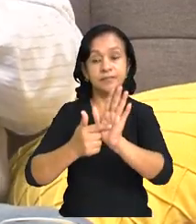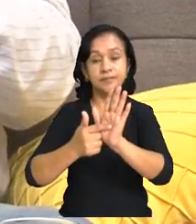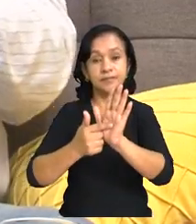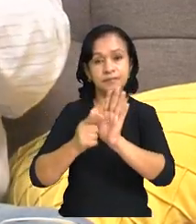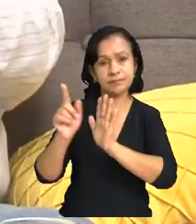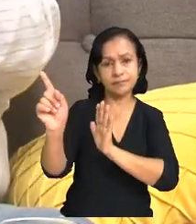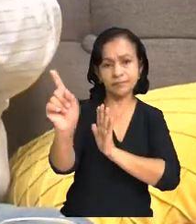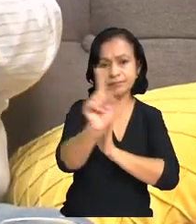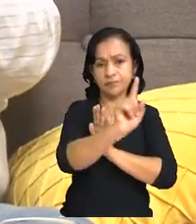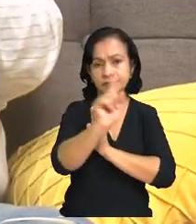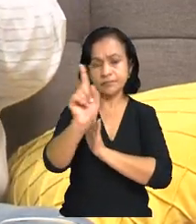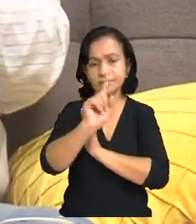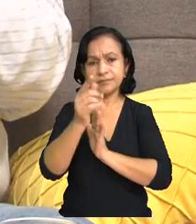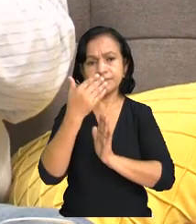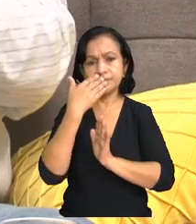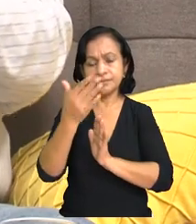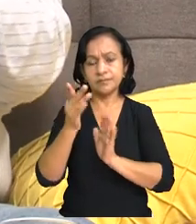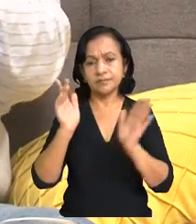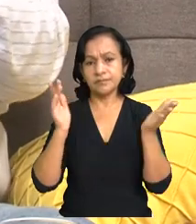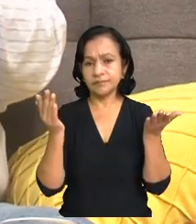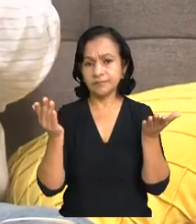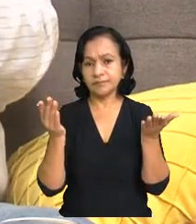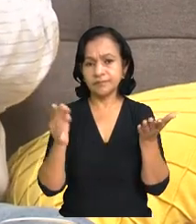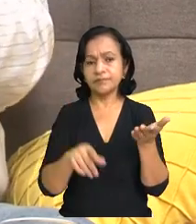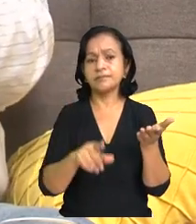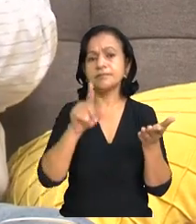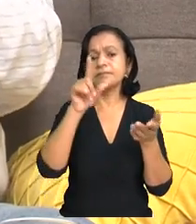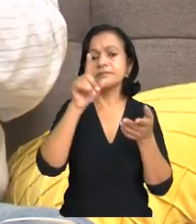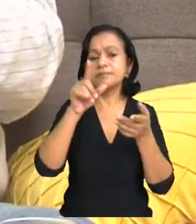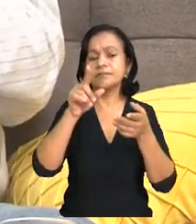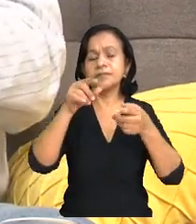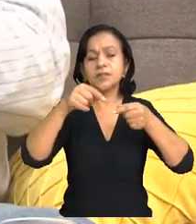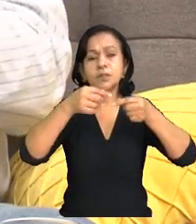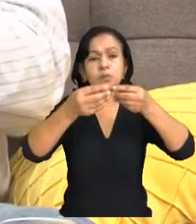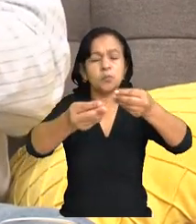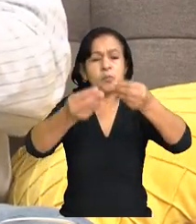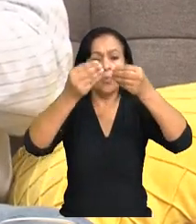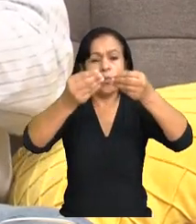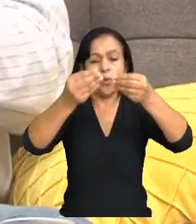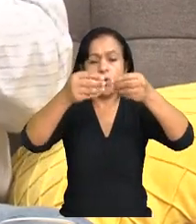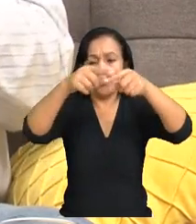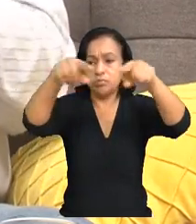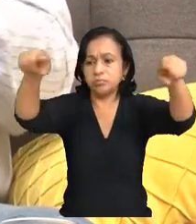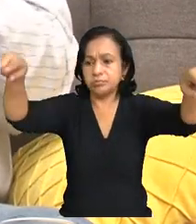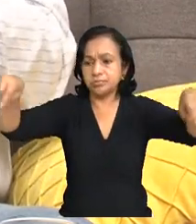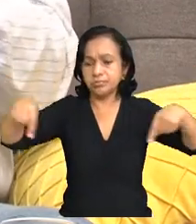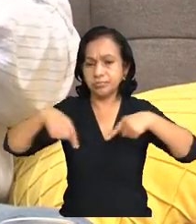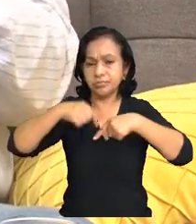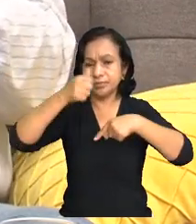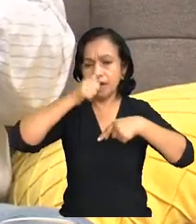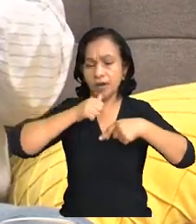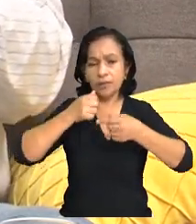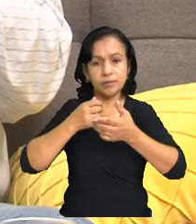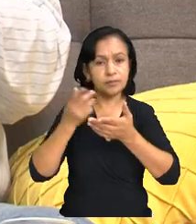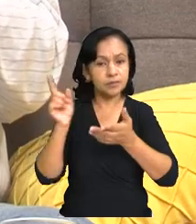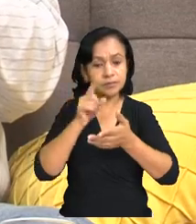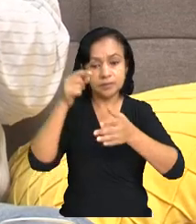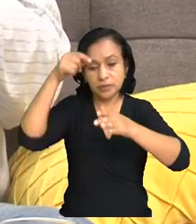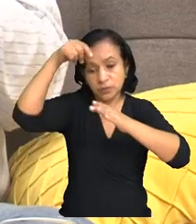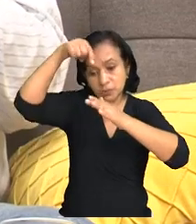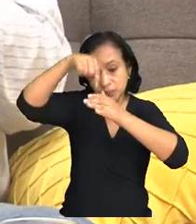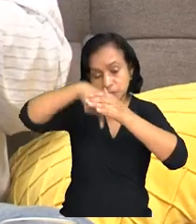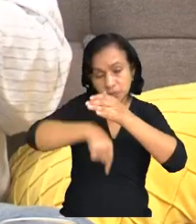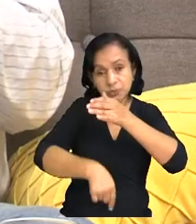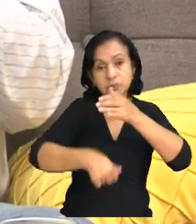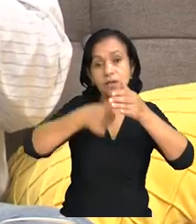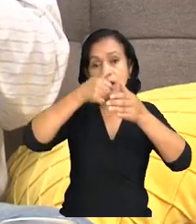sirve que tengas unas 10 manzanas alrededor de la fuente para proteger la fuente. No, es porque el agua subterránea donde